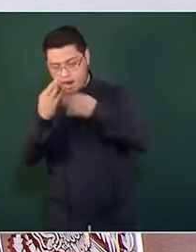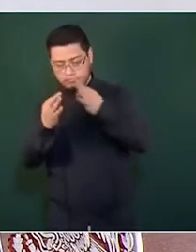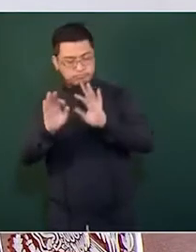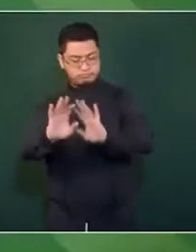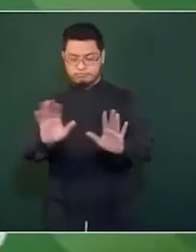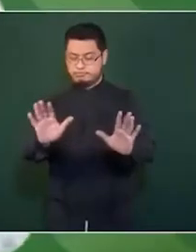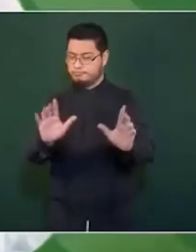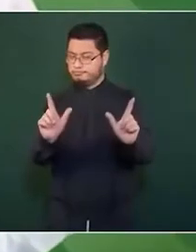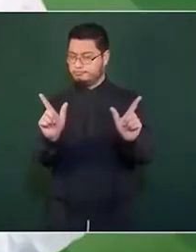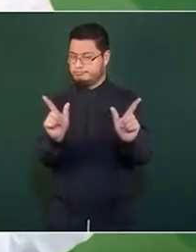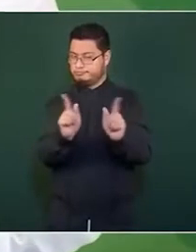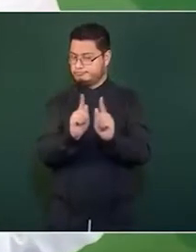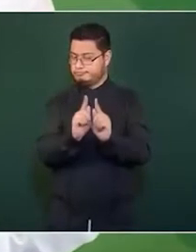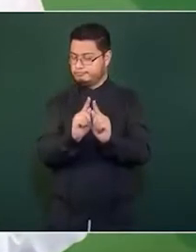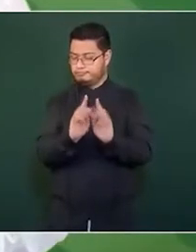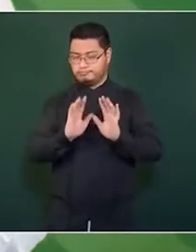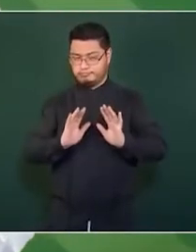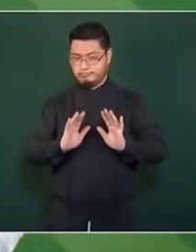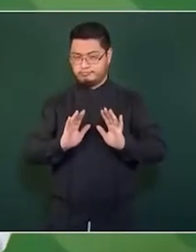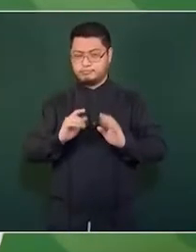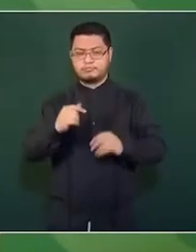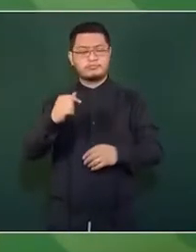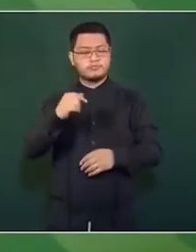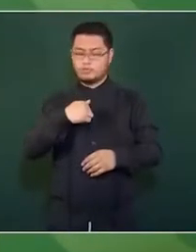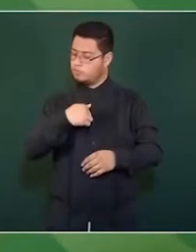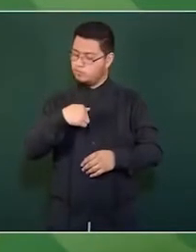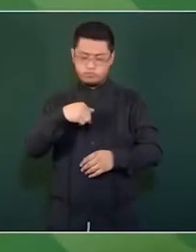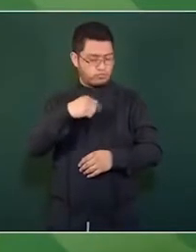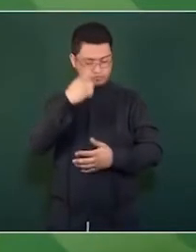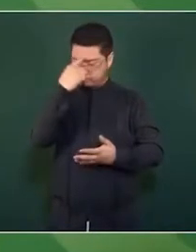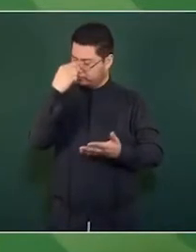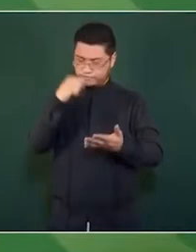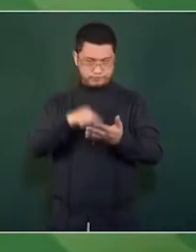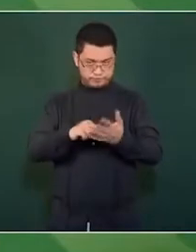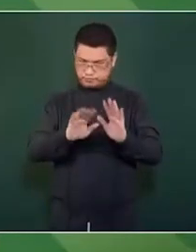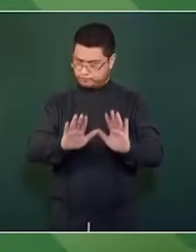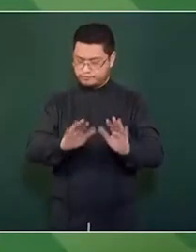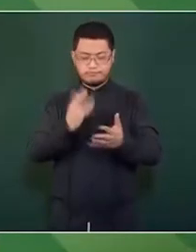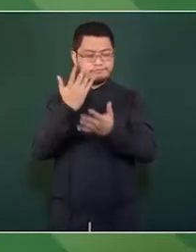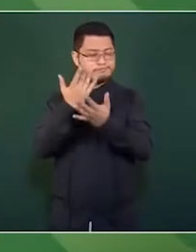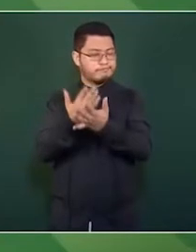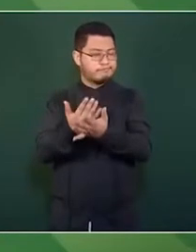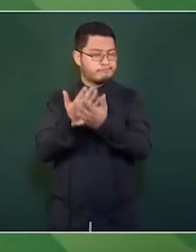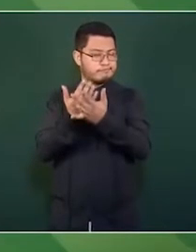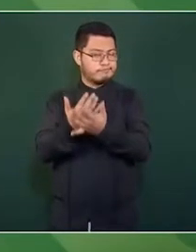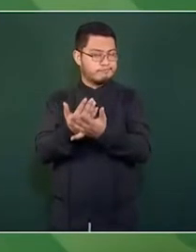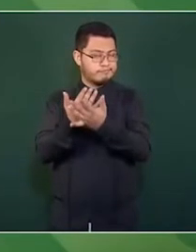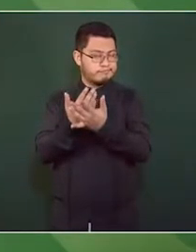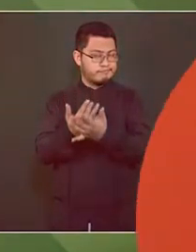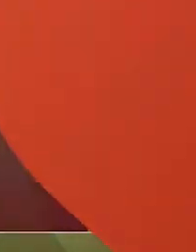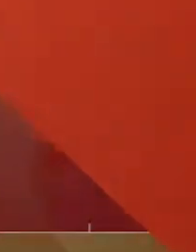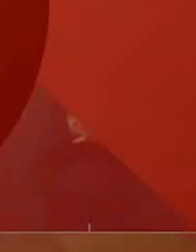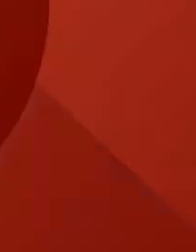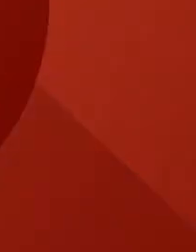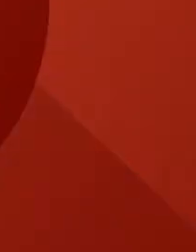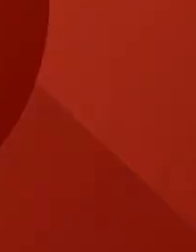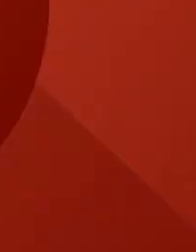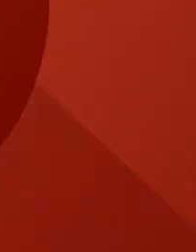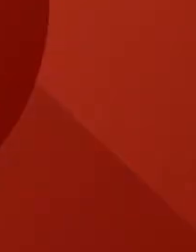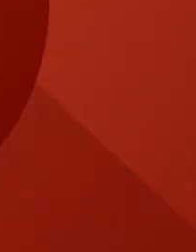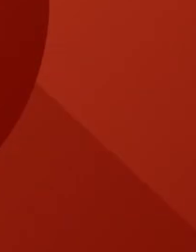No es lo más conveniente. Forma es fondo.